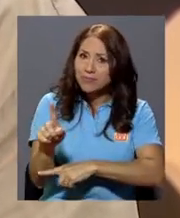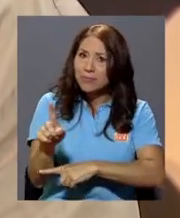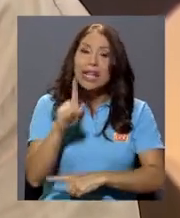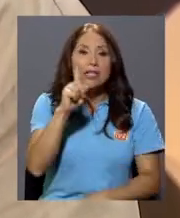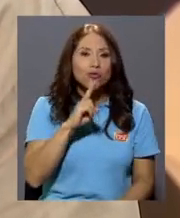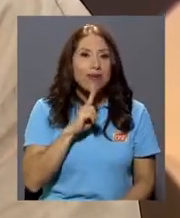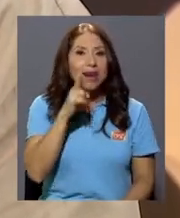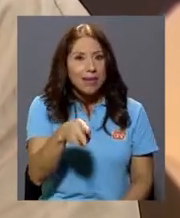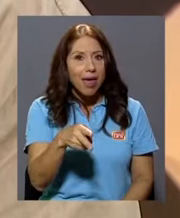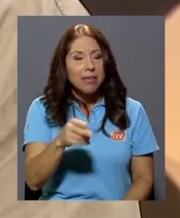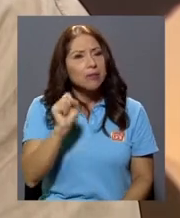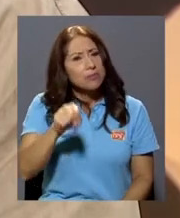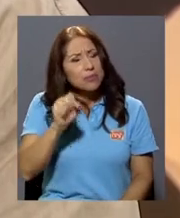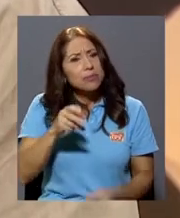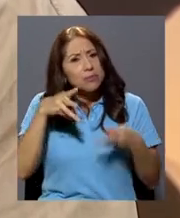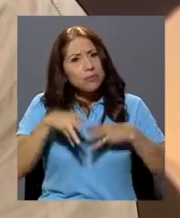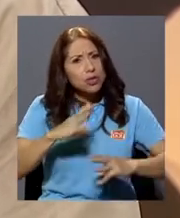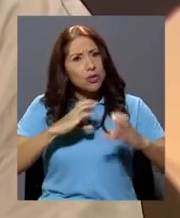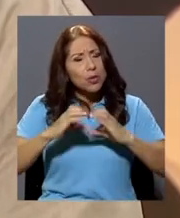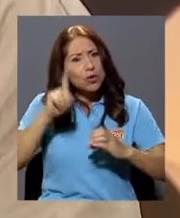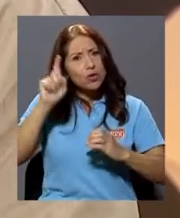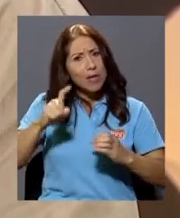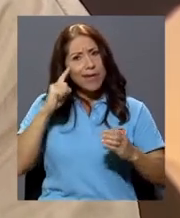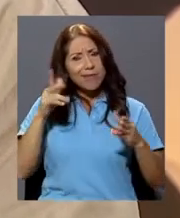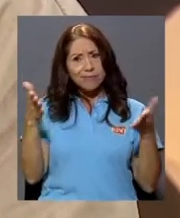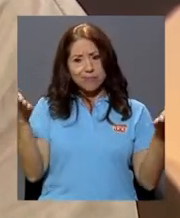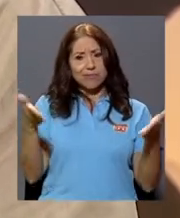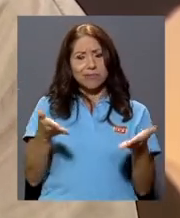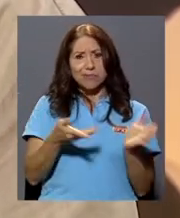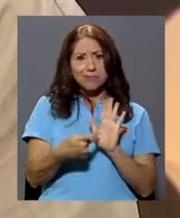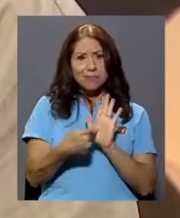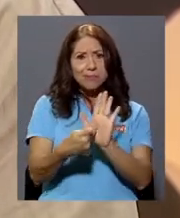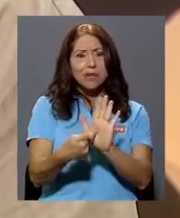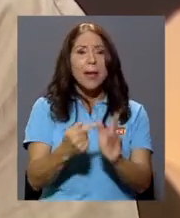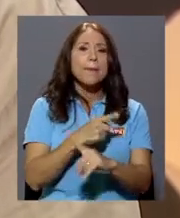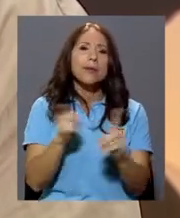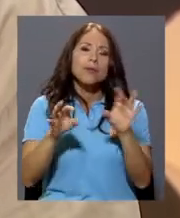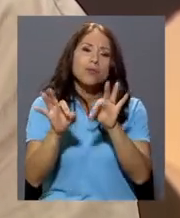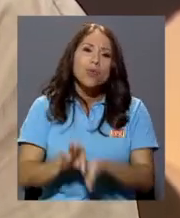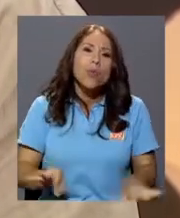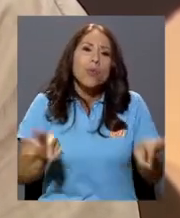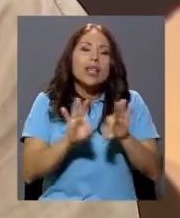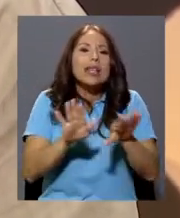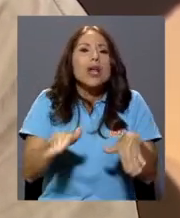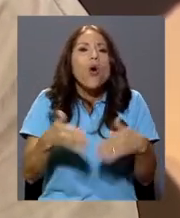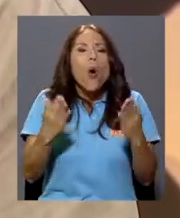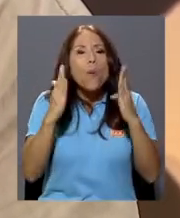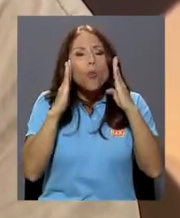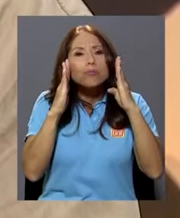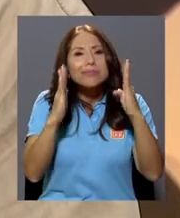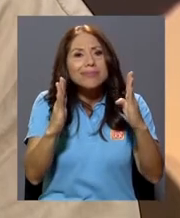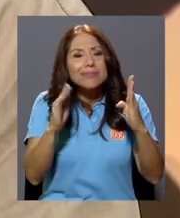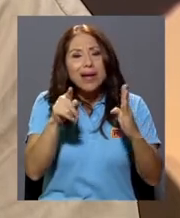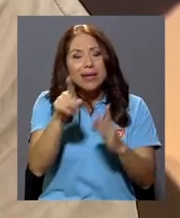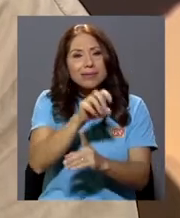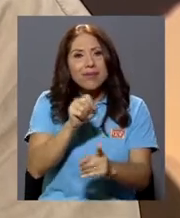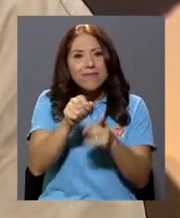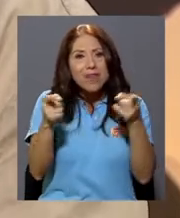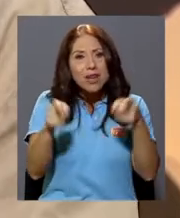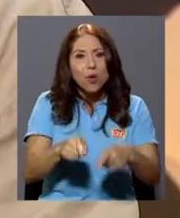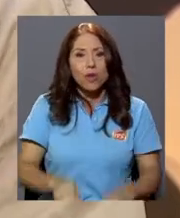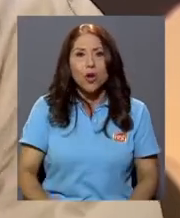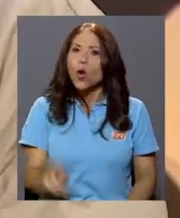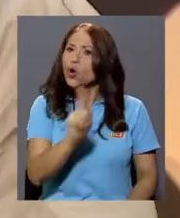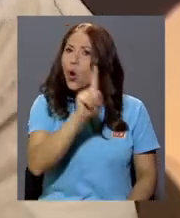medios tienen que, de alguna forma, ocuparse de esa nueva realidad. Pero es muy importante el tratamiento que le dan los medios a ese fenómeno. No tienen